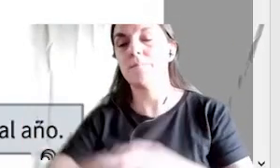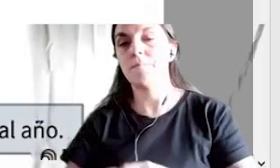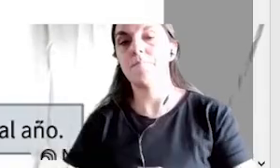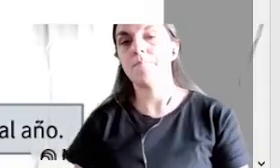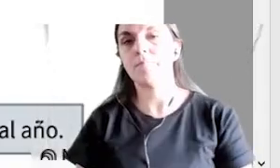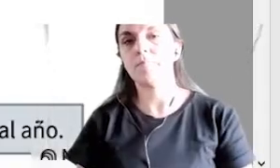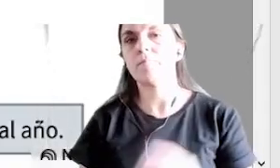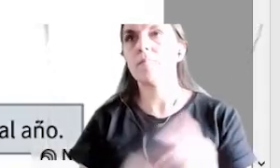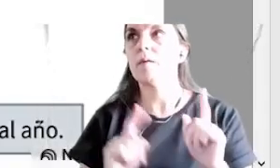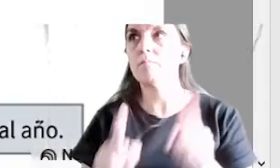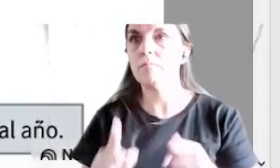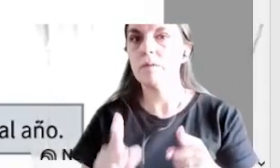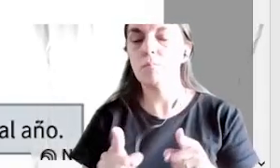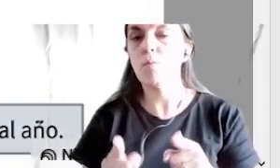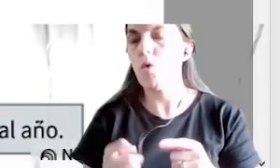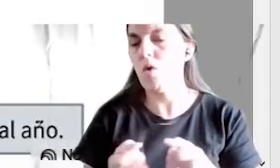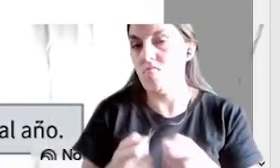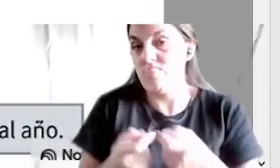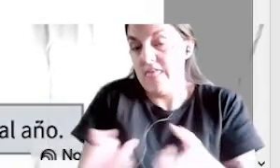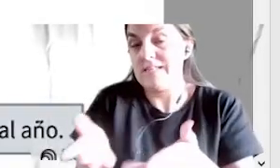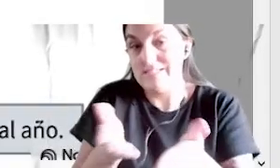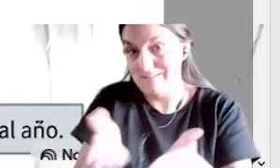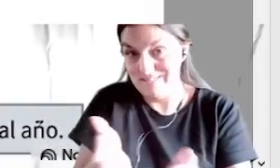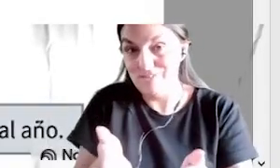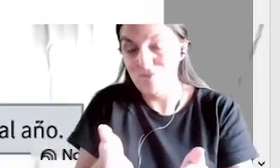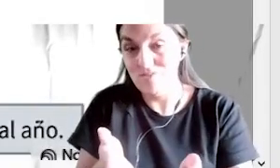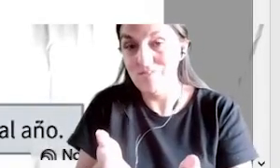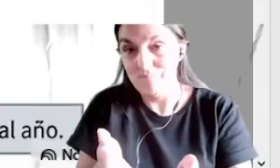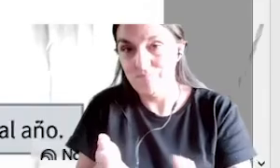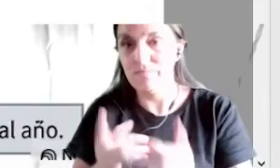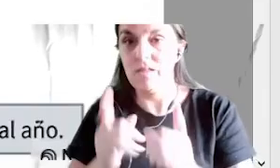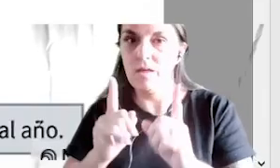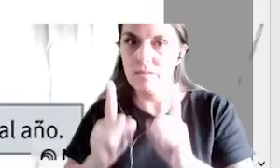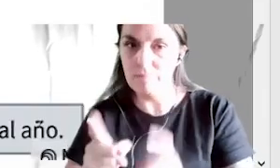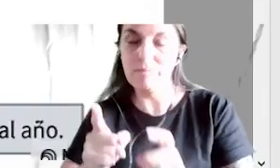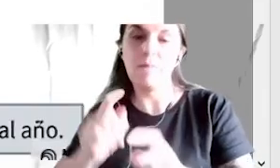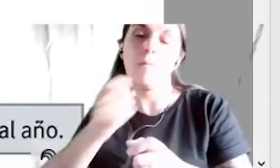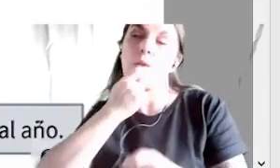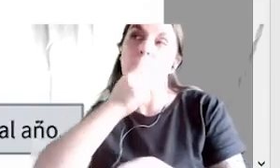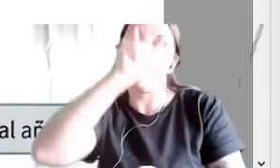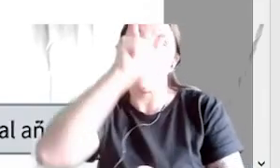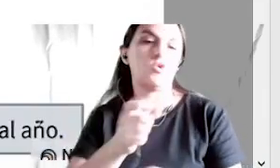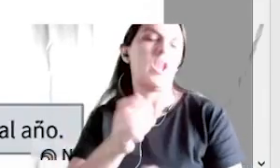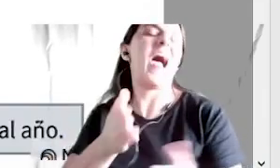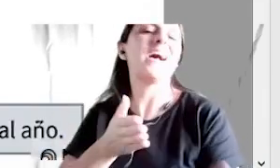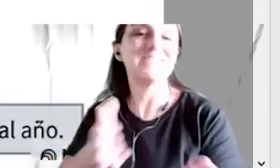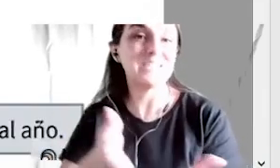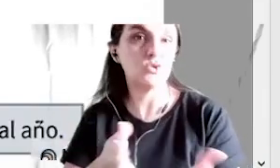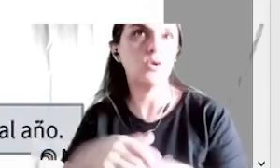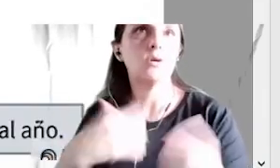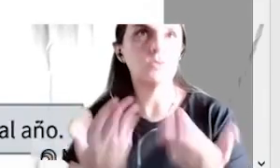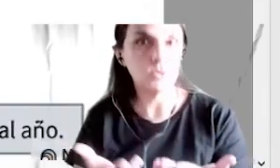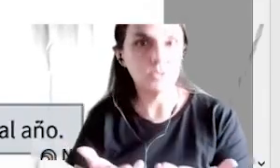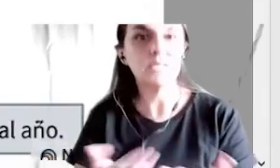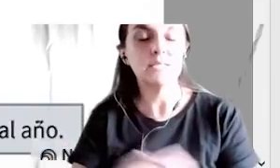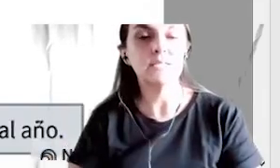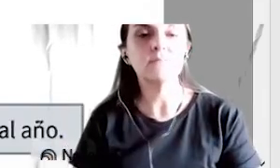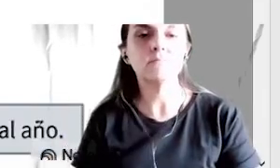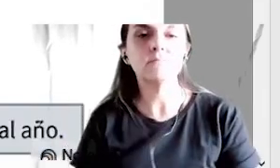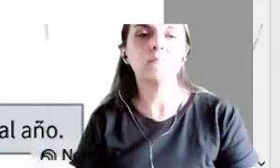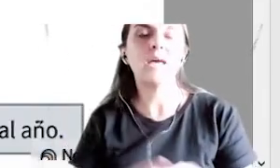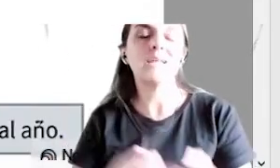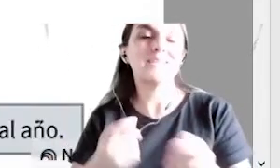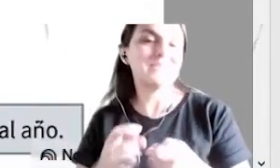que cuando se trate de una prestación de servicio, incluido el asesoramiento, ya sea prestado de forma